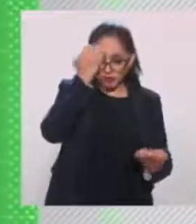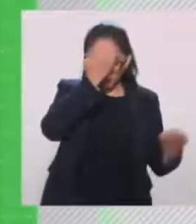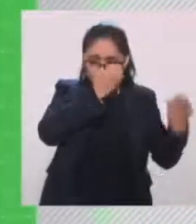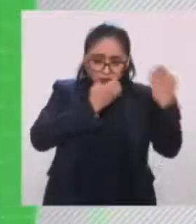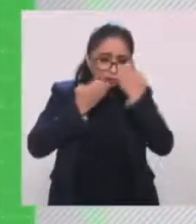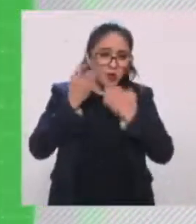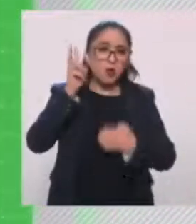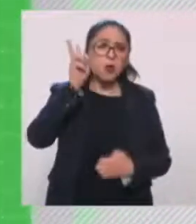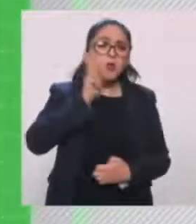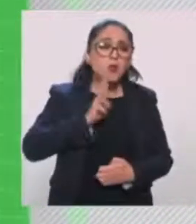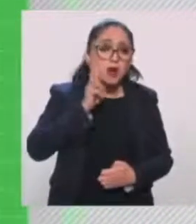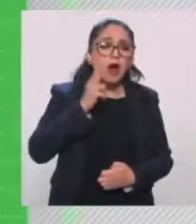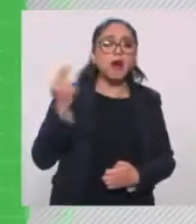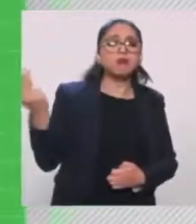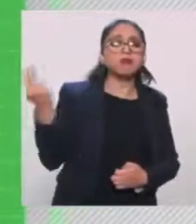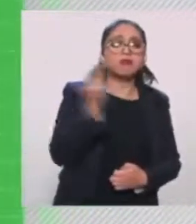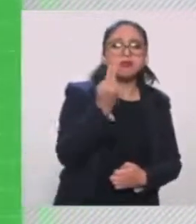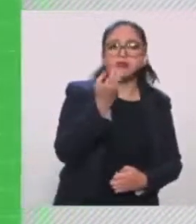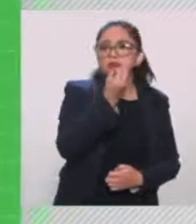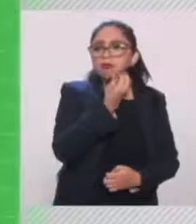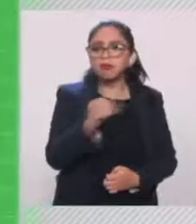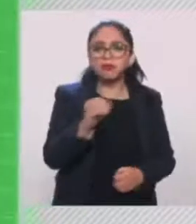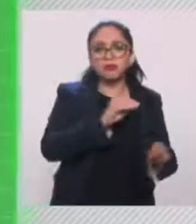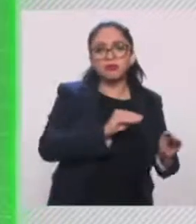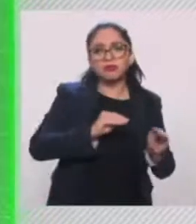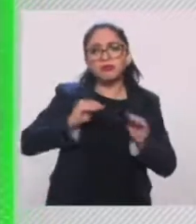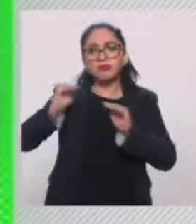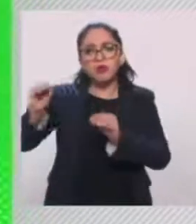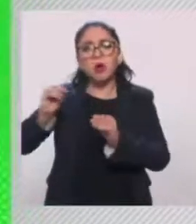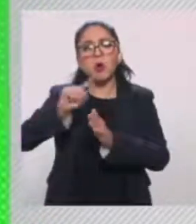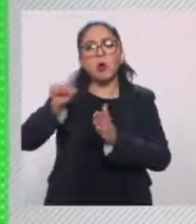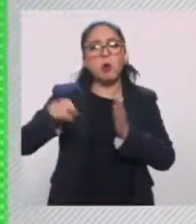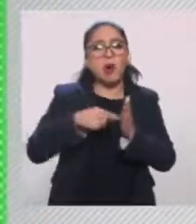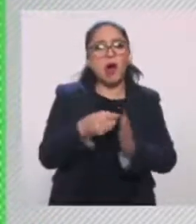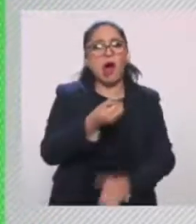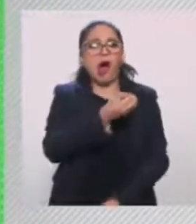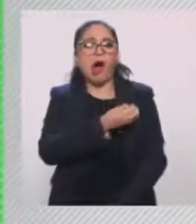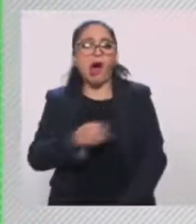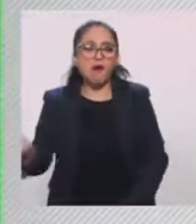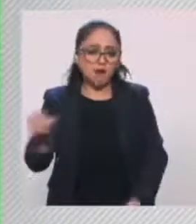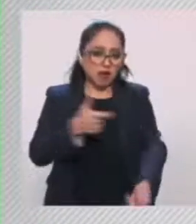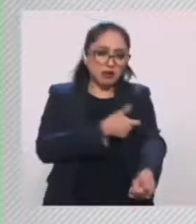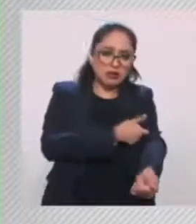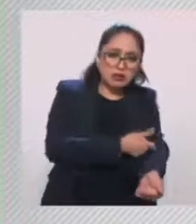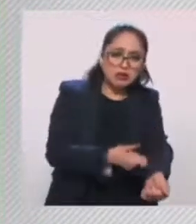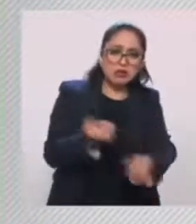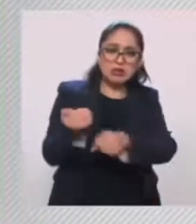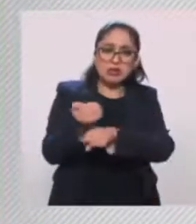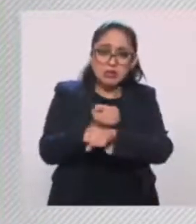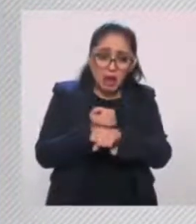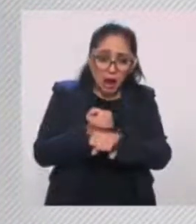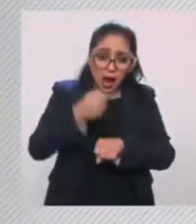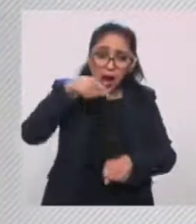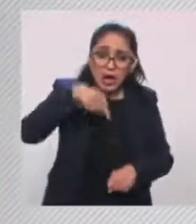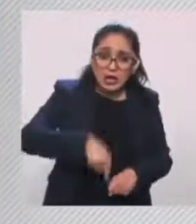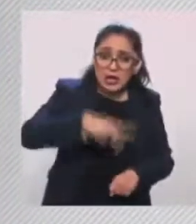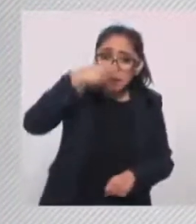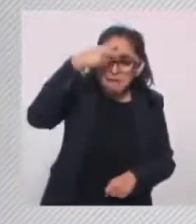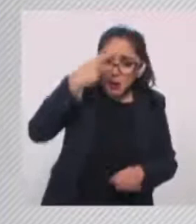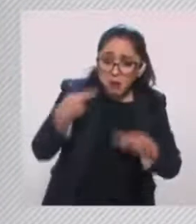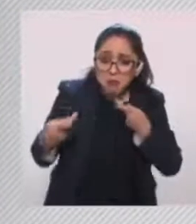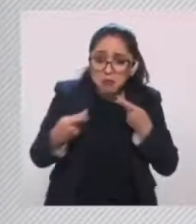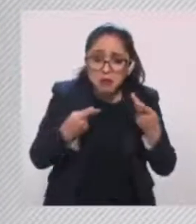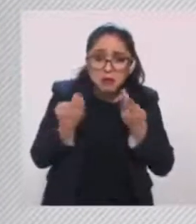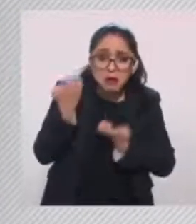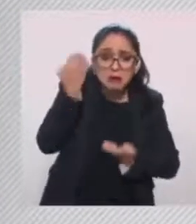que ir a centros especializados, te tomaban forzosamente sangre, no se hacían todas aquí. Entonces,